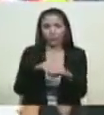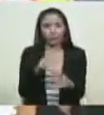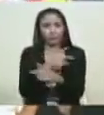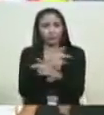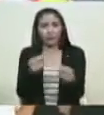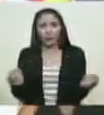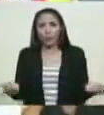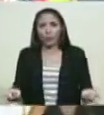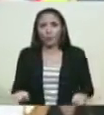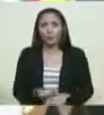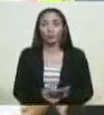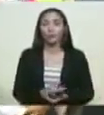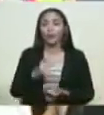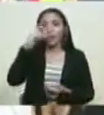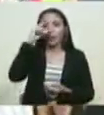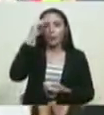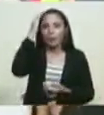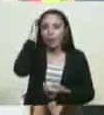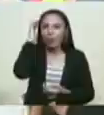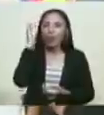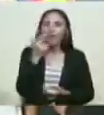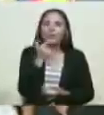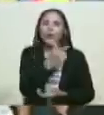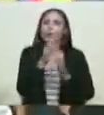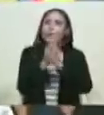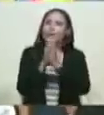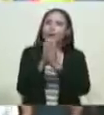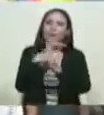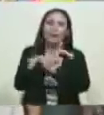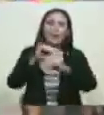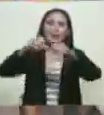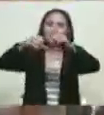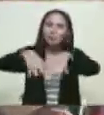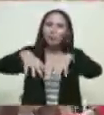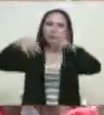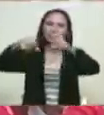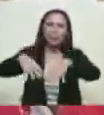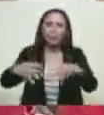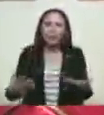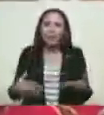Ramos Alús pidió, por favor, que se suspendan las elecciones.